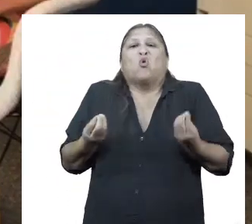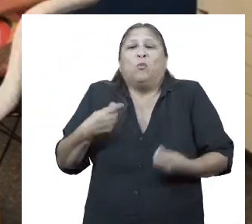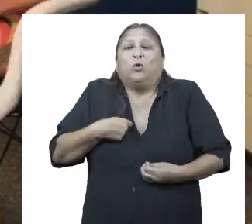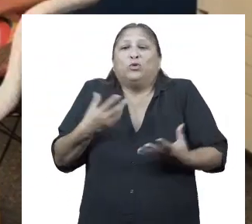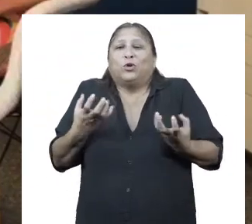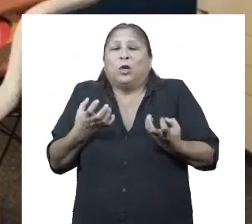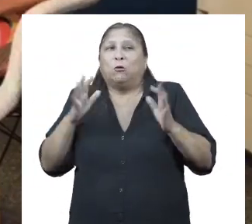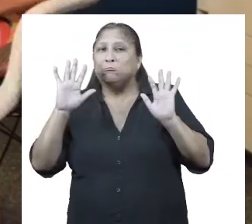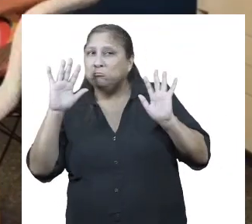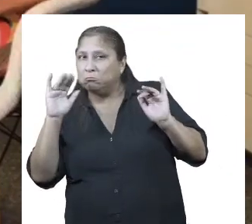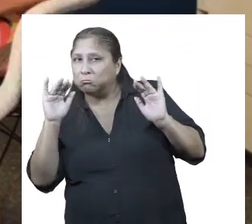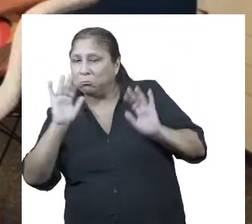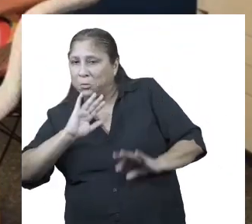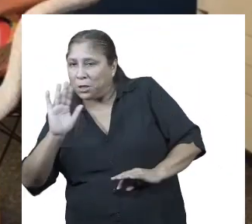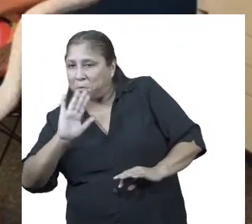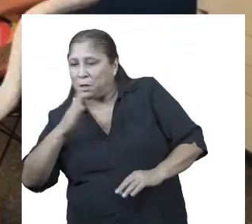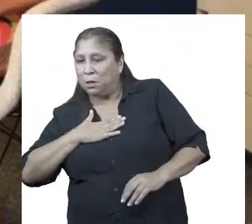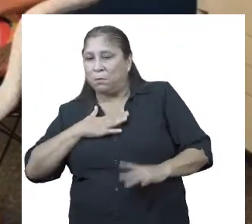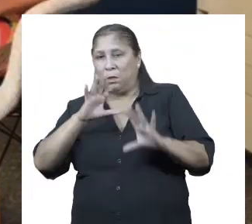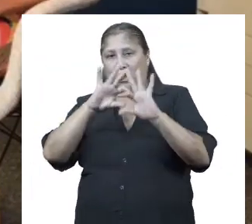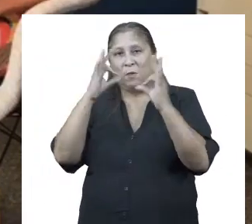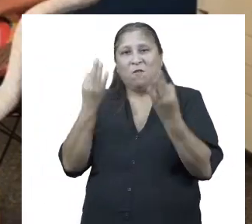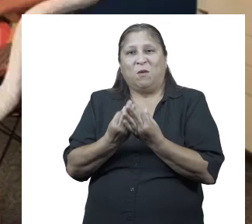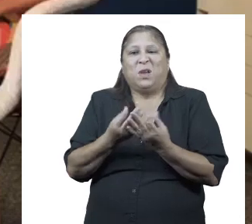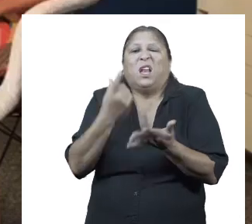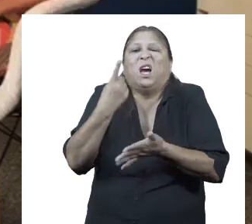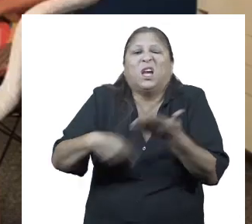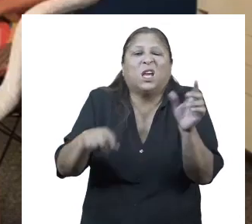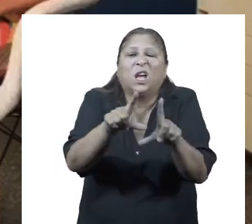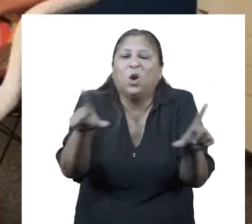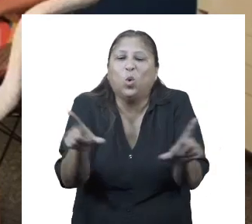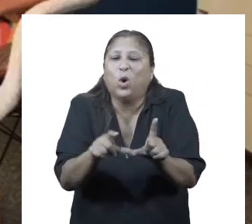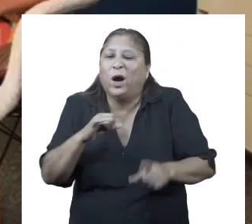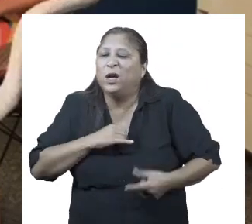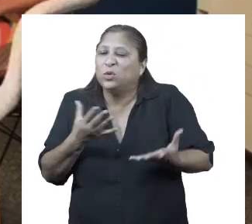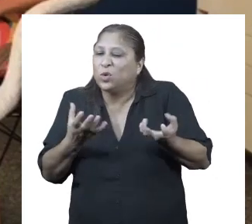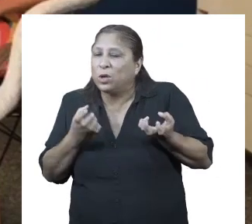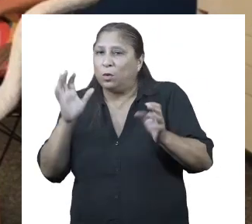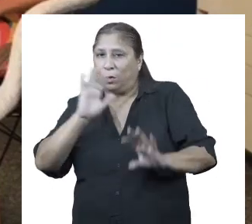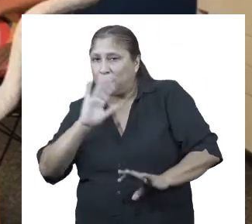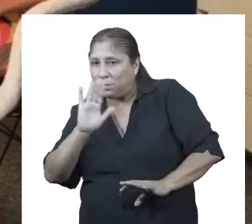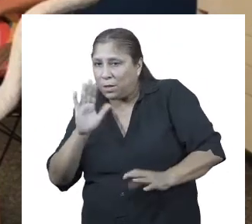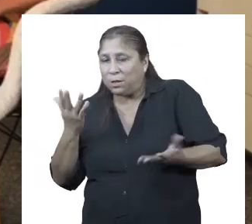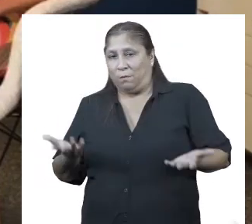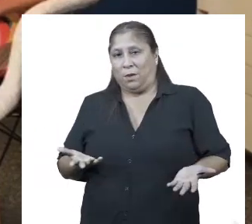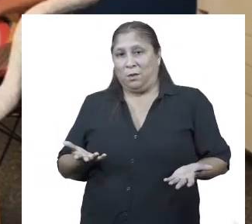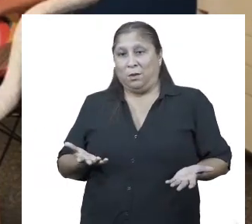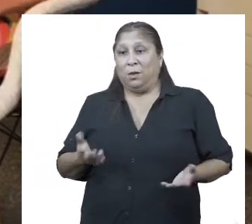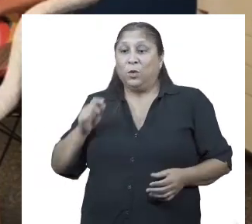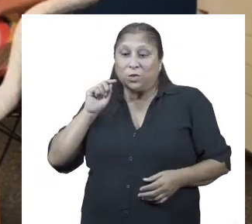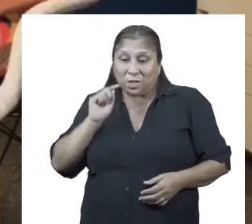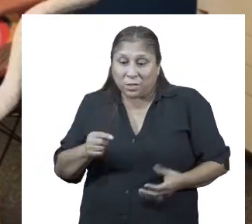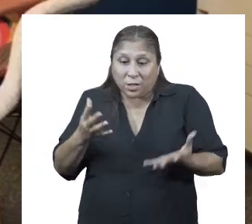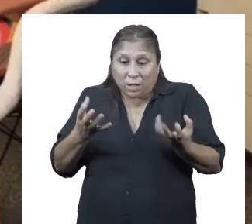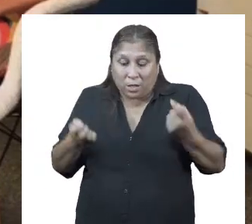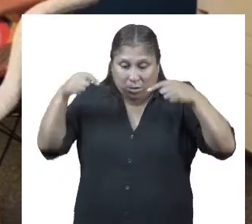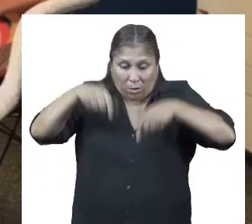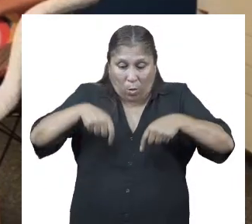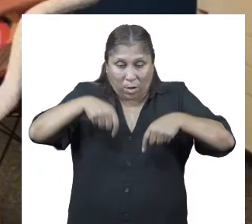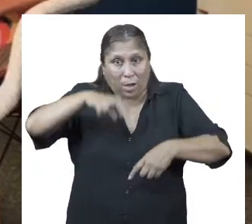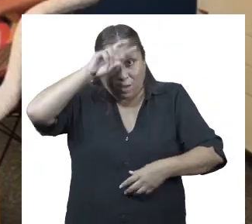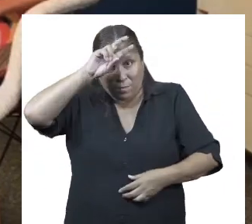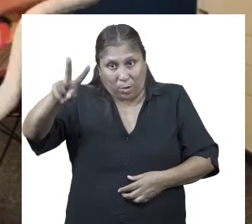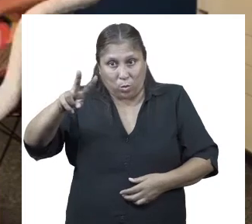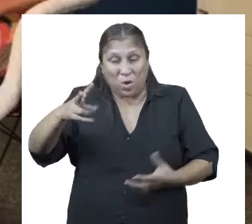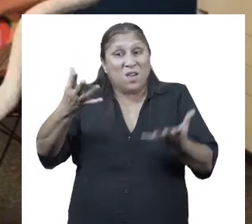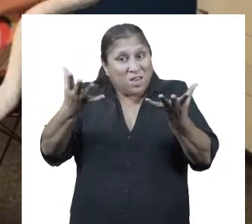quiero despedirme de mis familiares, en qué lugar quiero despedirme de mis familiares. Entonces, ella quiere hacerlo en Perú y